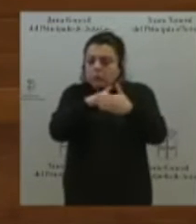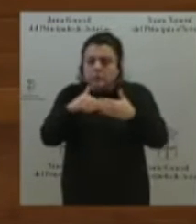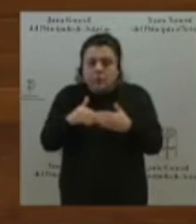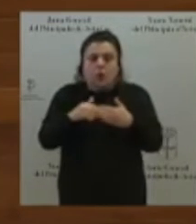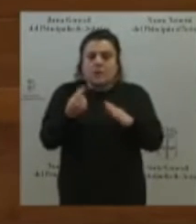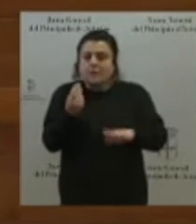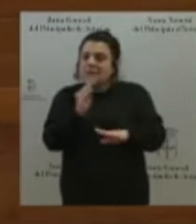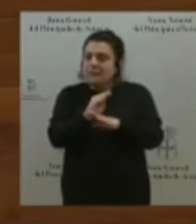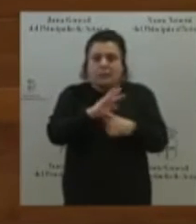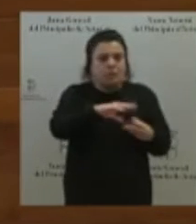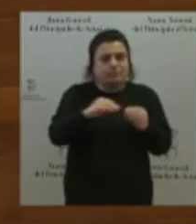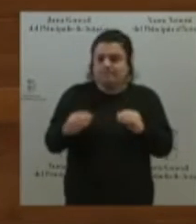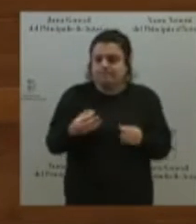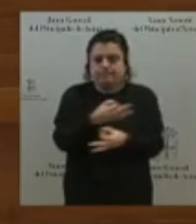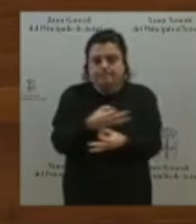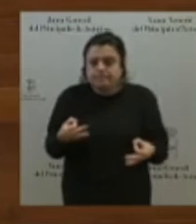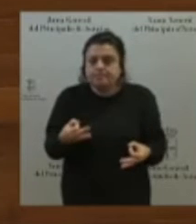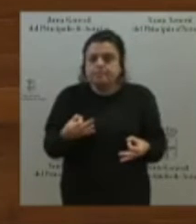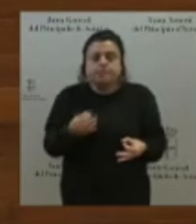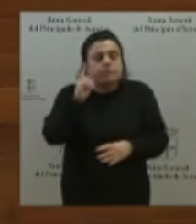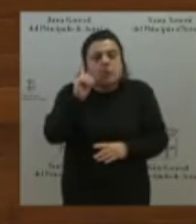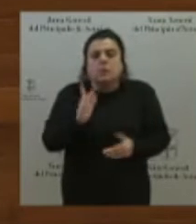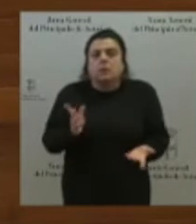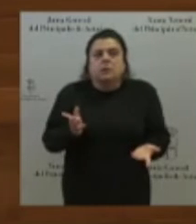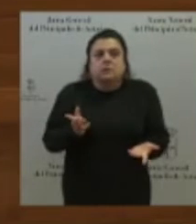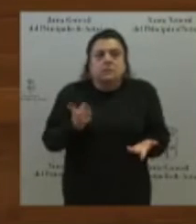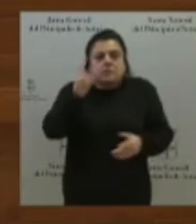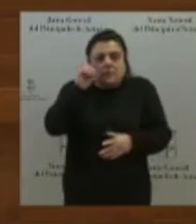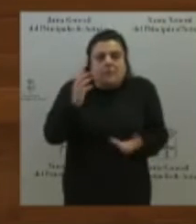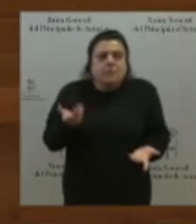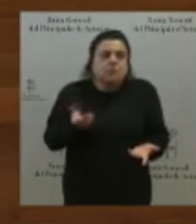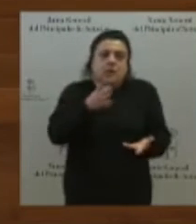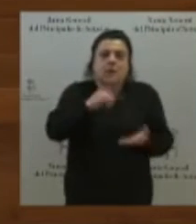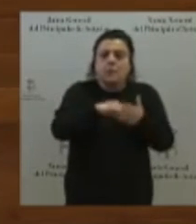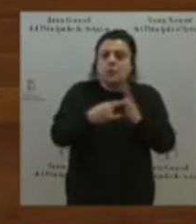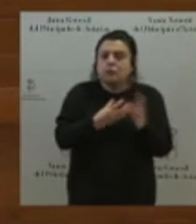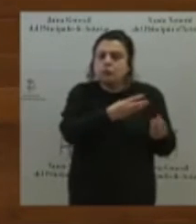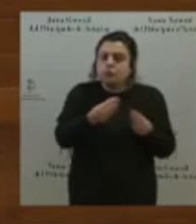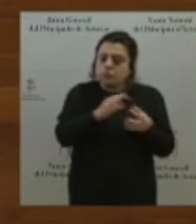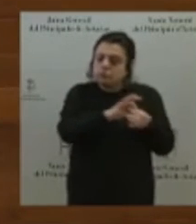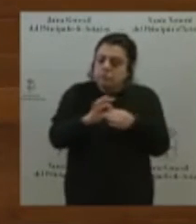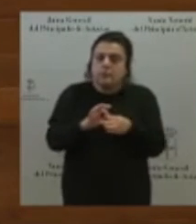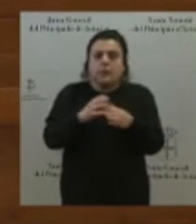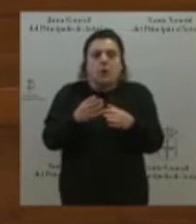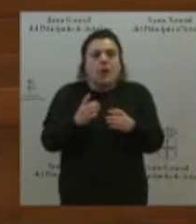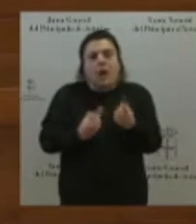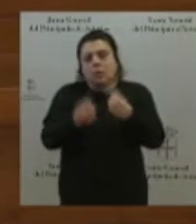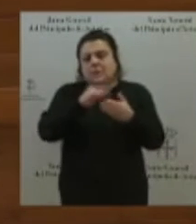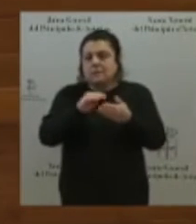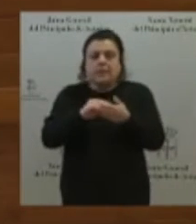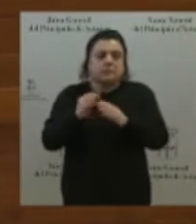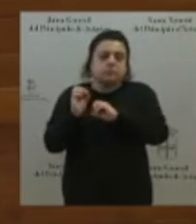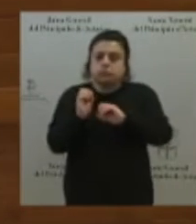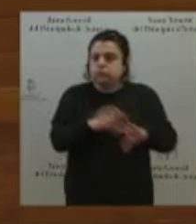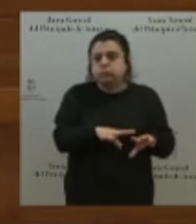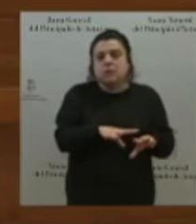que mucho tipo de proyectos al respecto, pues muchas veces quedan abandonados o no tienen la financiación adecuada. Voy a